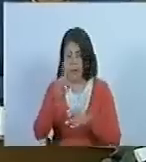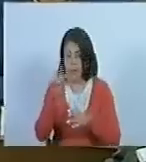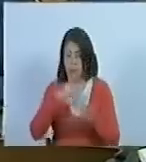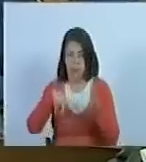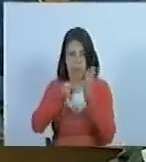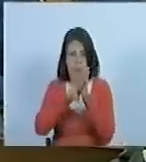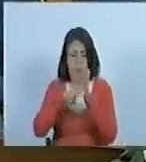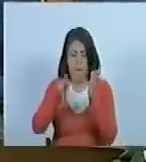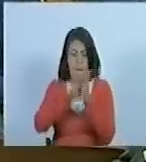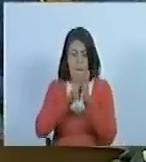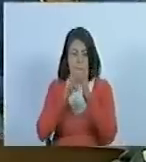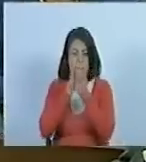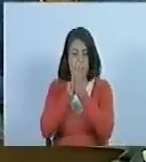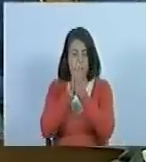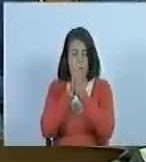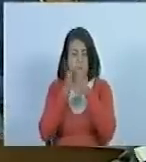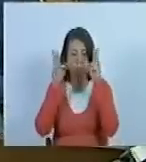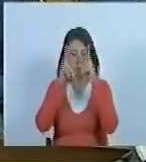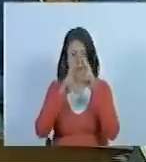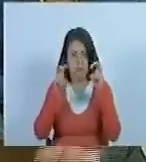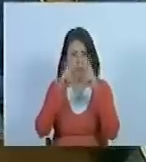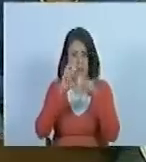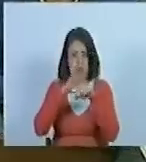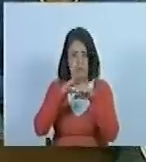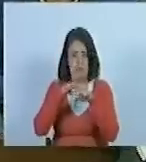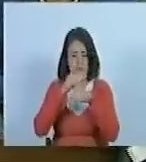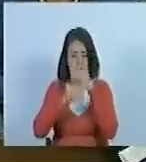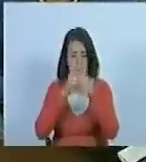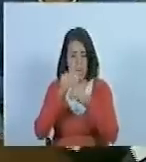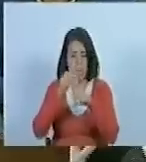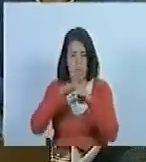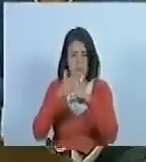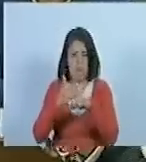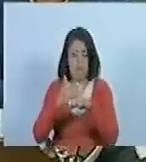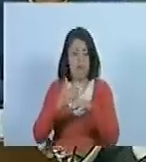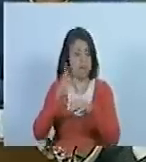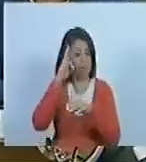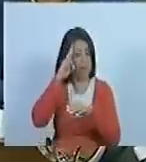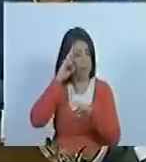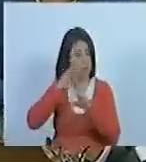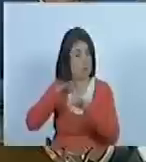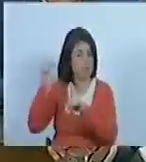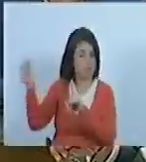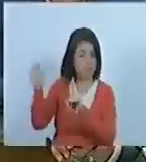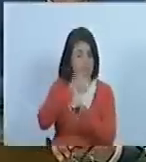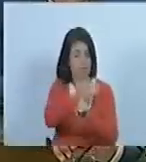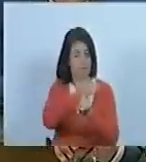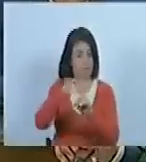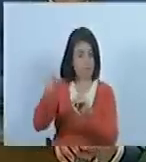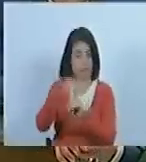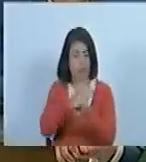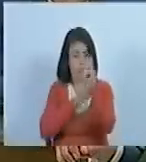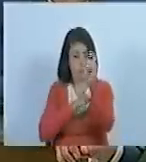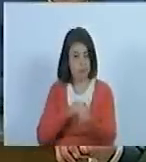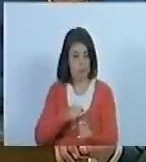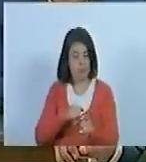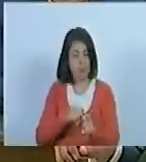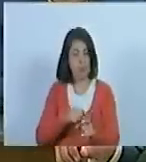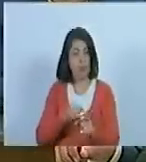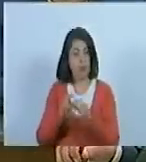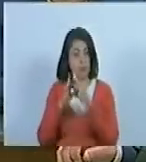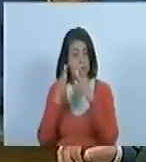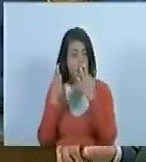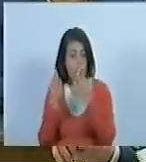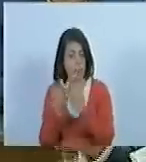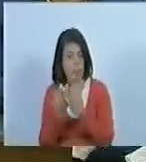ocurran. Exhortáramos a que se investigue qué fue lo que pasó, cuáles fueron las razones por las que se atacó de esa manera a esa